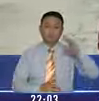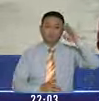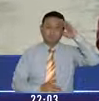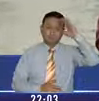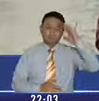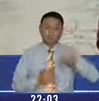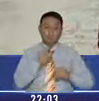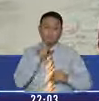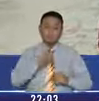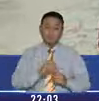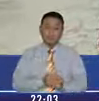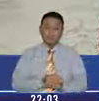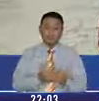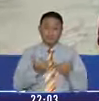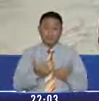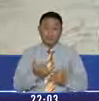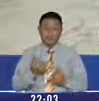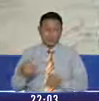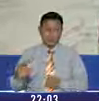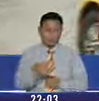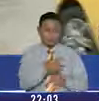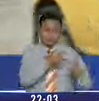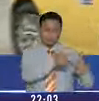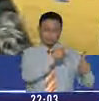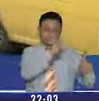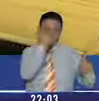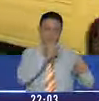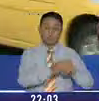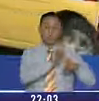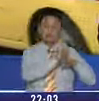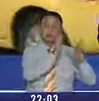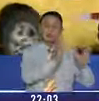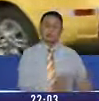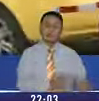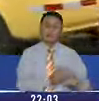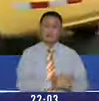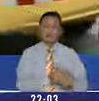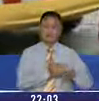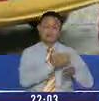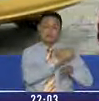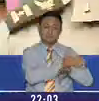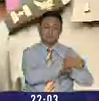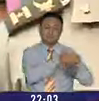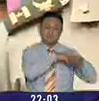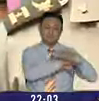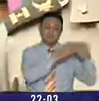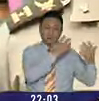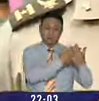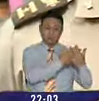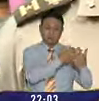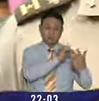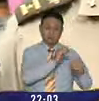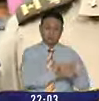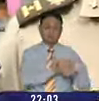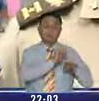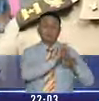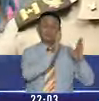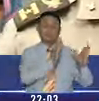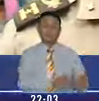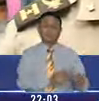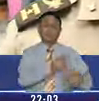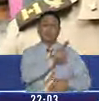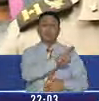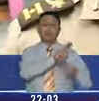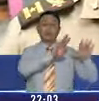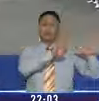se trataría de una muerte selectiva. La víctima, un ecuatoriano con antecedentes penales. Es un ecuatoriano, 29 años, tiene